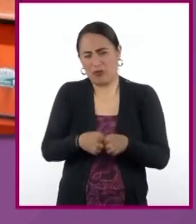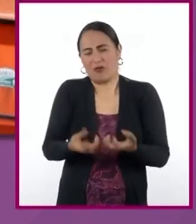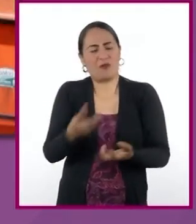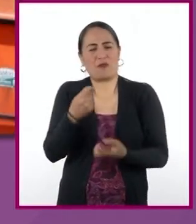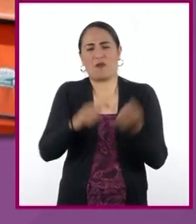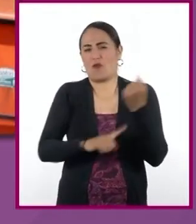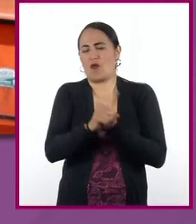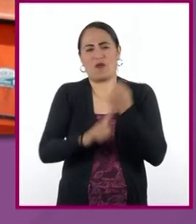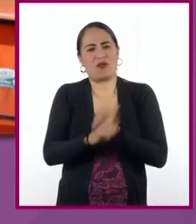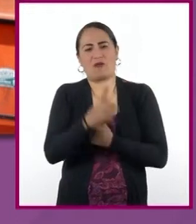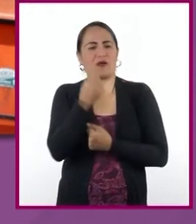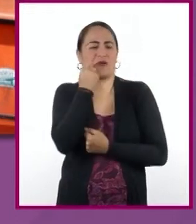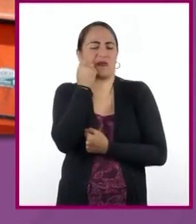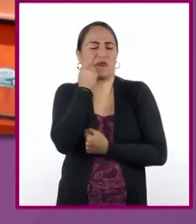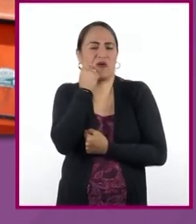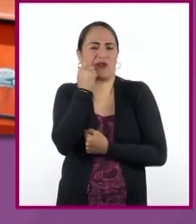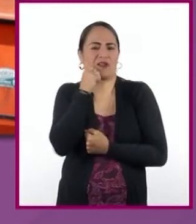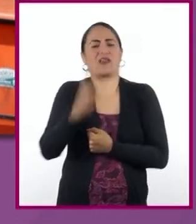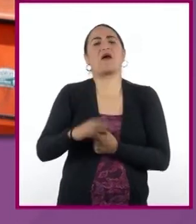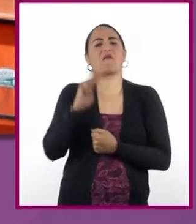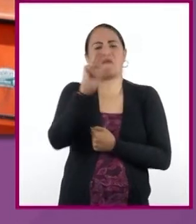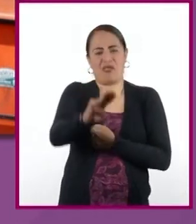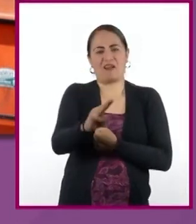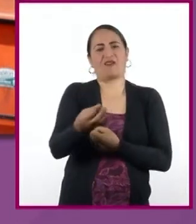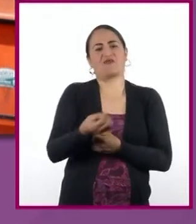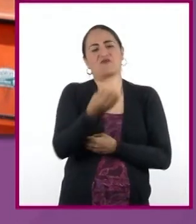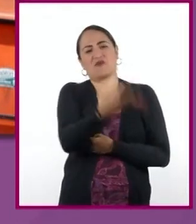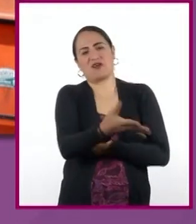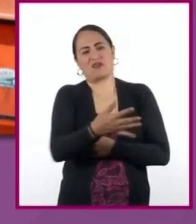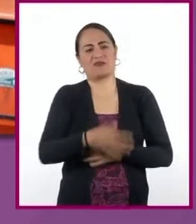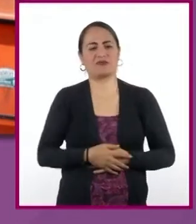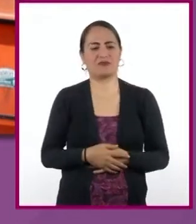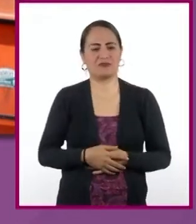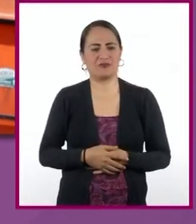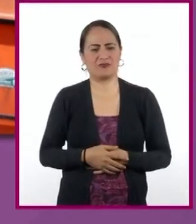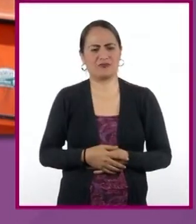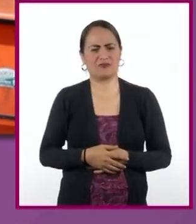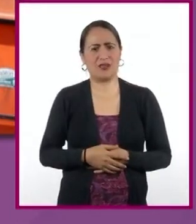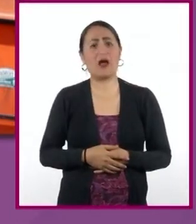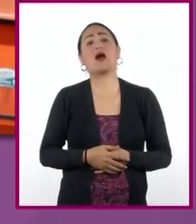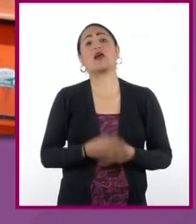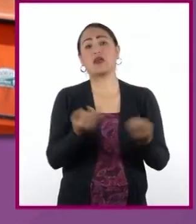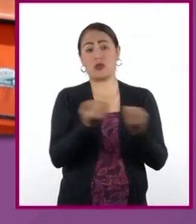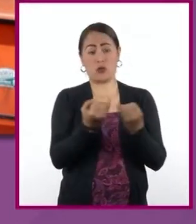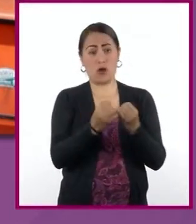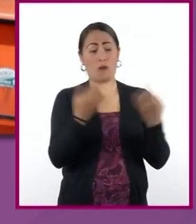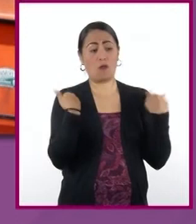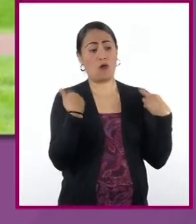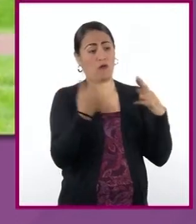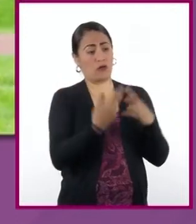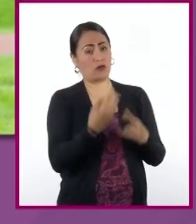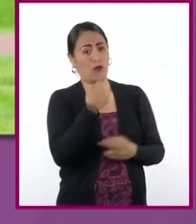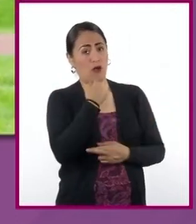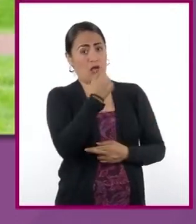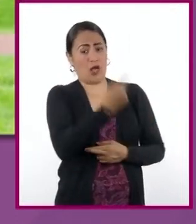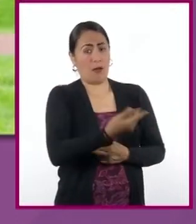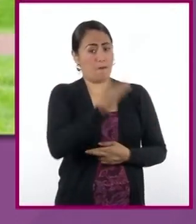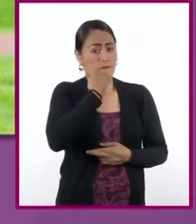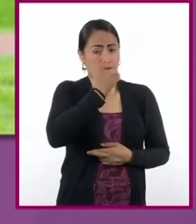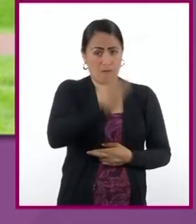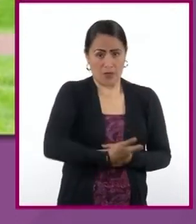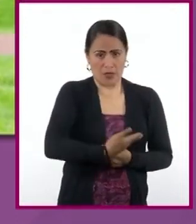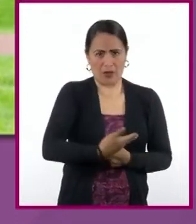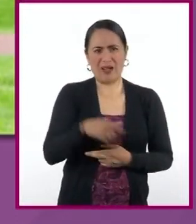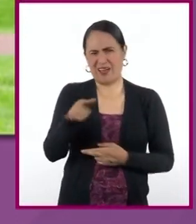podemos entregarlo el miércoles. Ay, qué bueno. Oye, Karen, dile que te hable con la misma propiedad con la que le habló al profe. Bueno, es que Karen